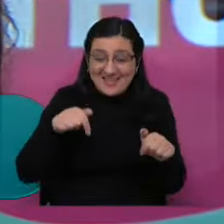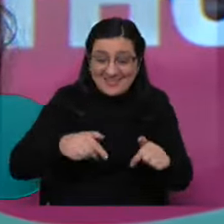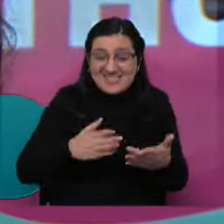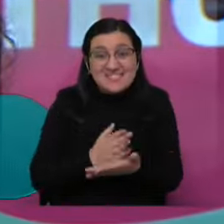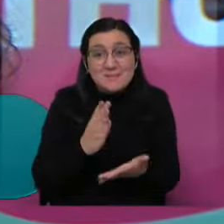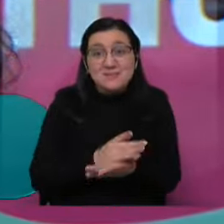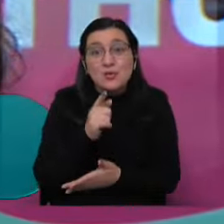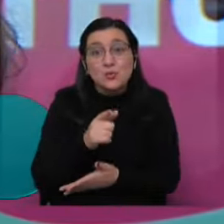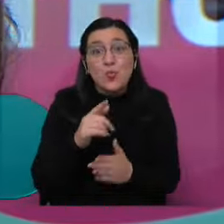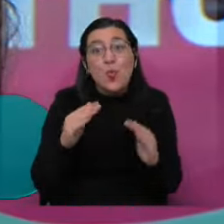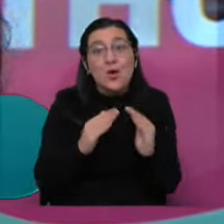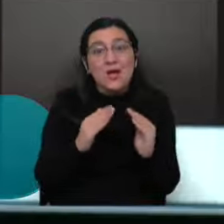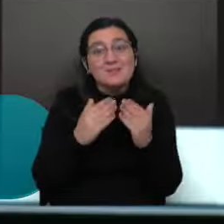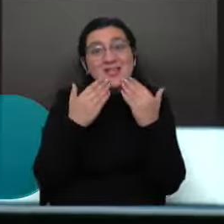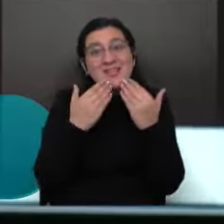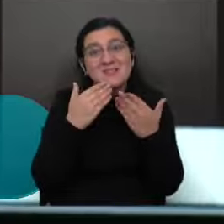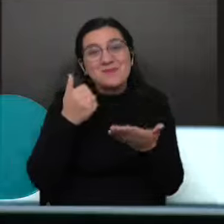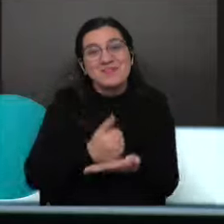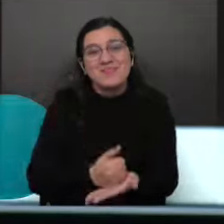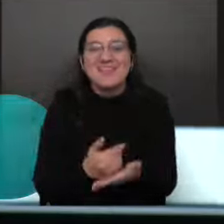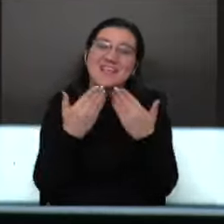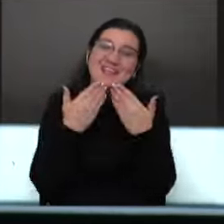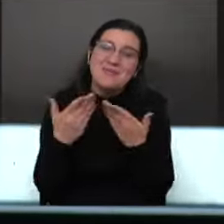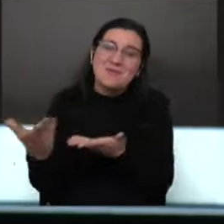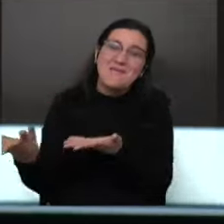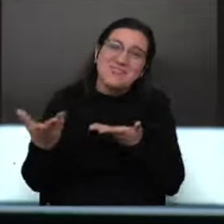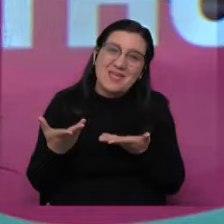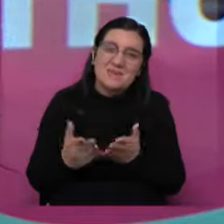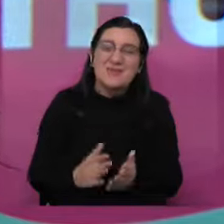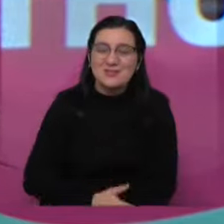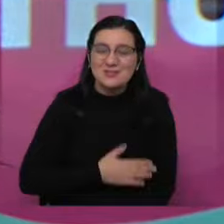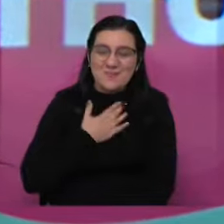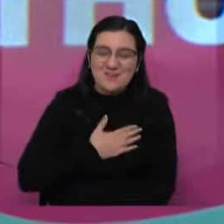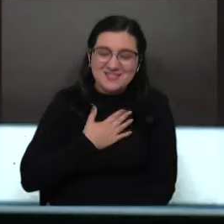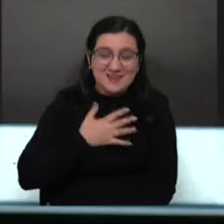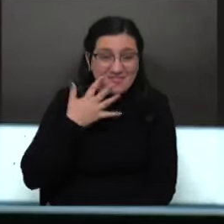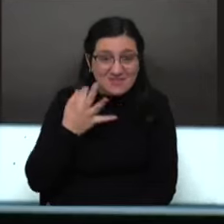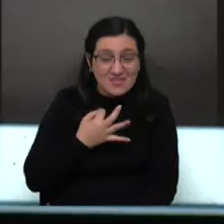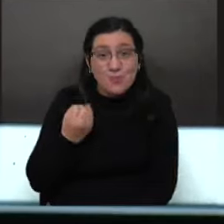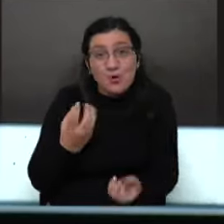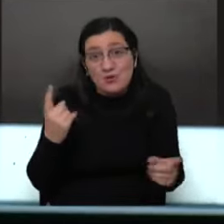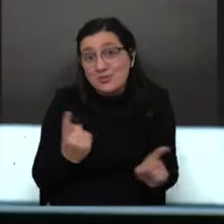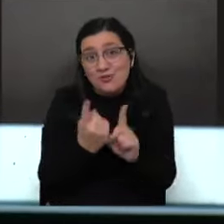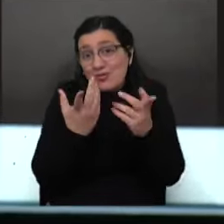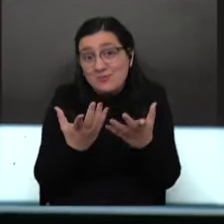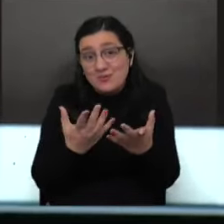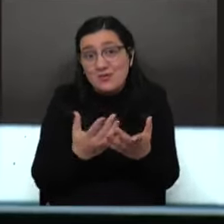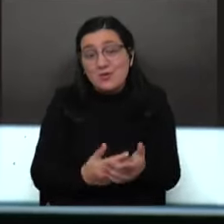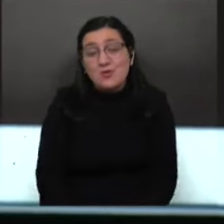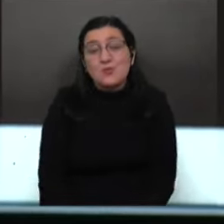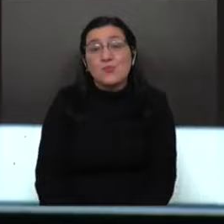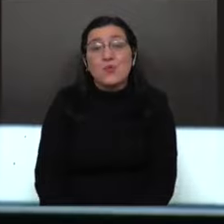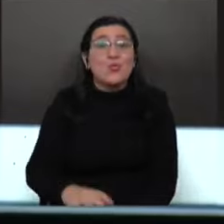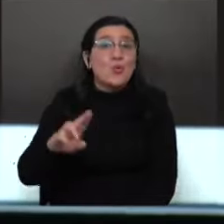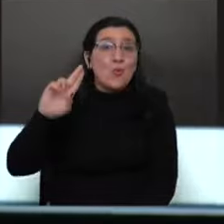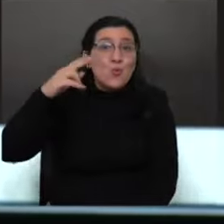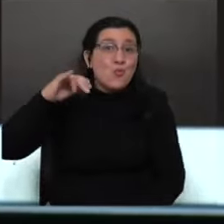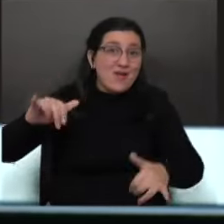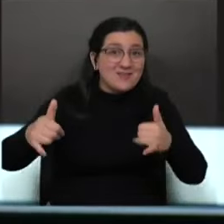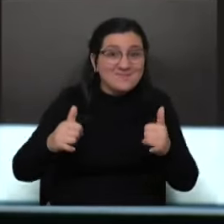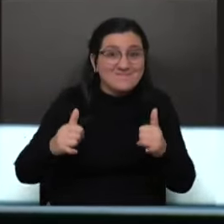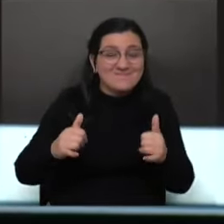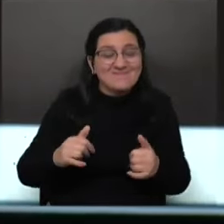Vicky turbide Muchas gracias por estar no muchas gracias por invitarme es un placer de verdad y bueno nos encontramos cuando la Celeste lo lo disponga las dos